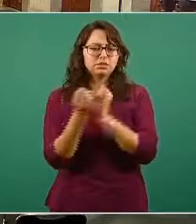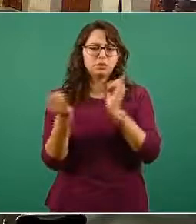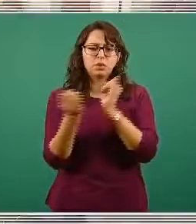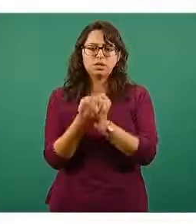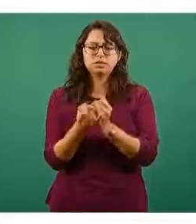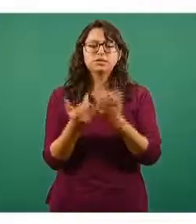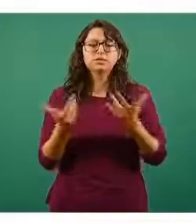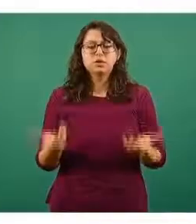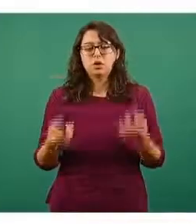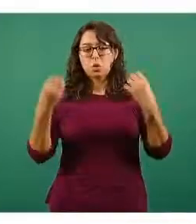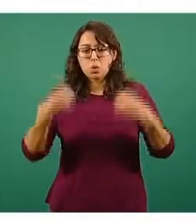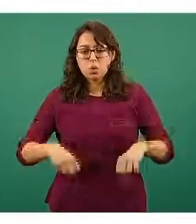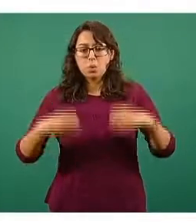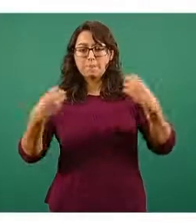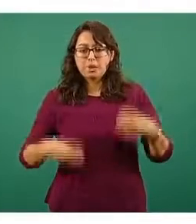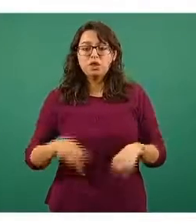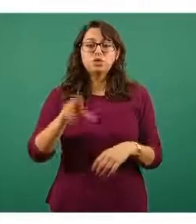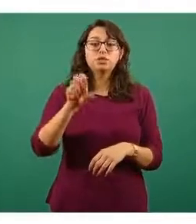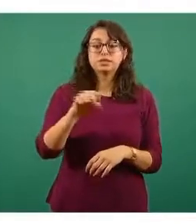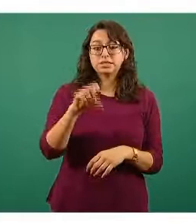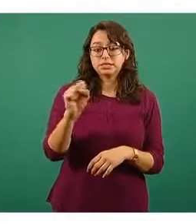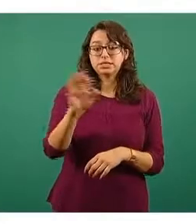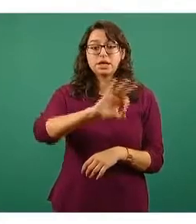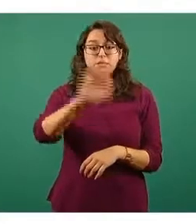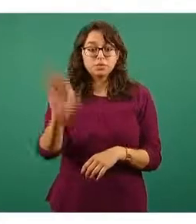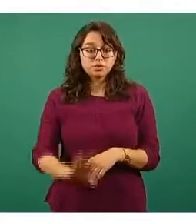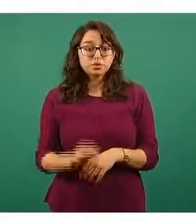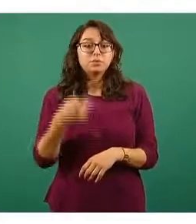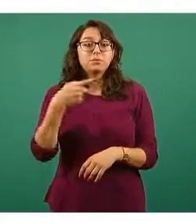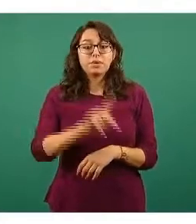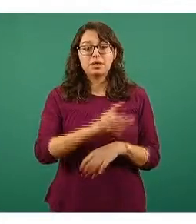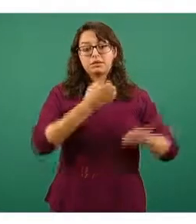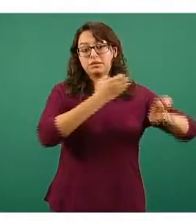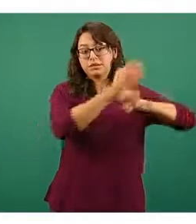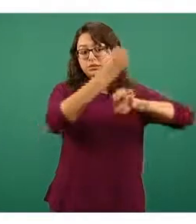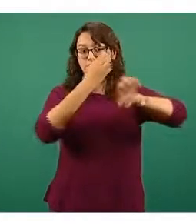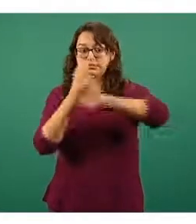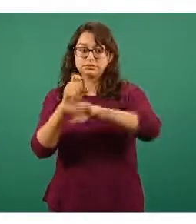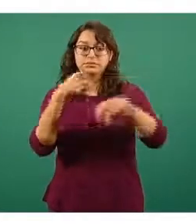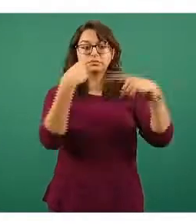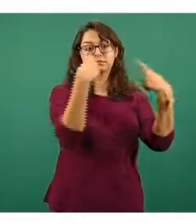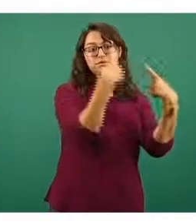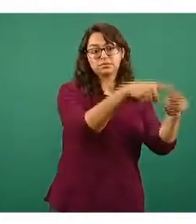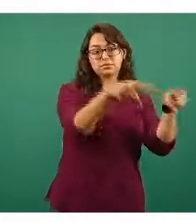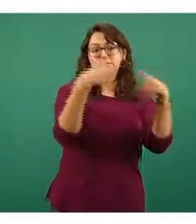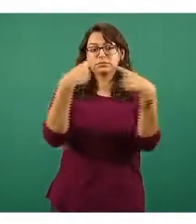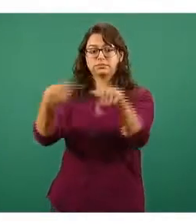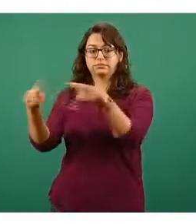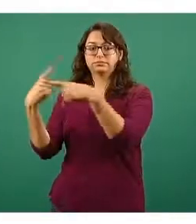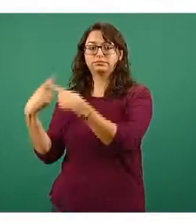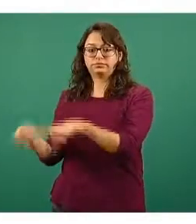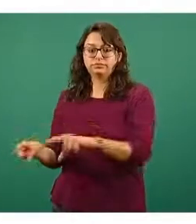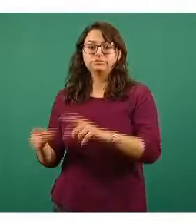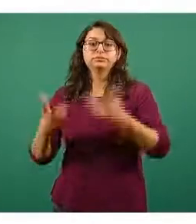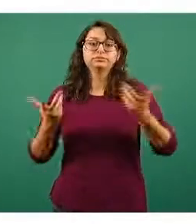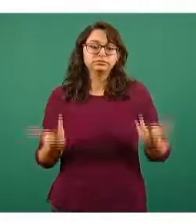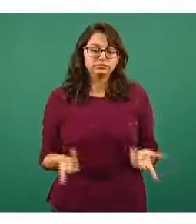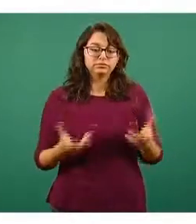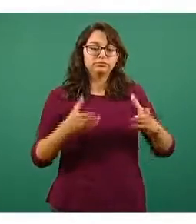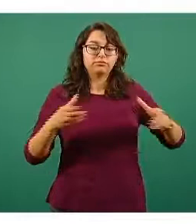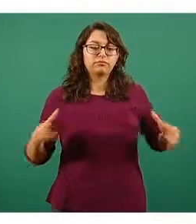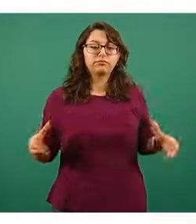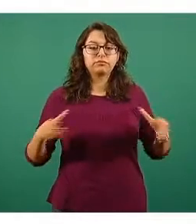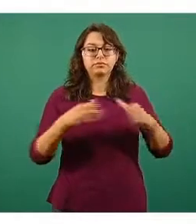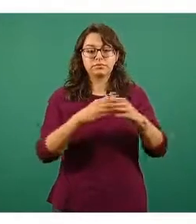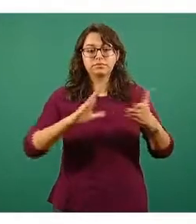60% para efectos de todo el territorio nacional, pero cuando vemos cada una de las entidades federativas, pues estamos agrupándolas al menos